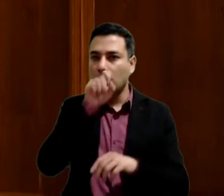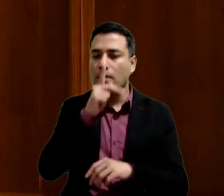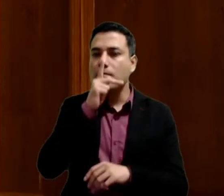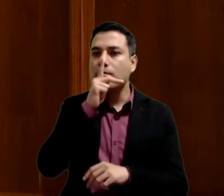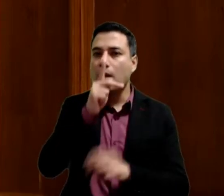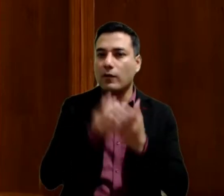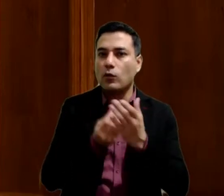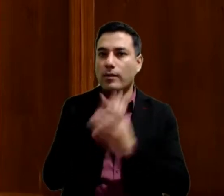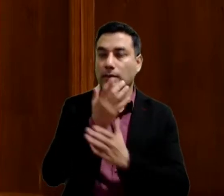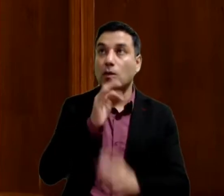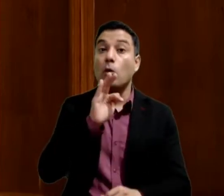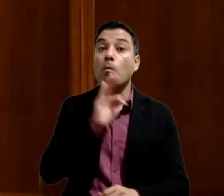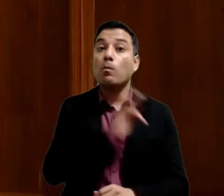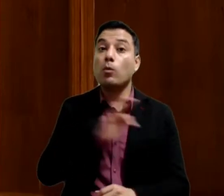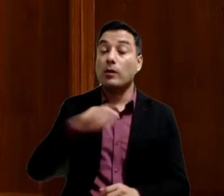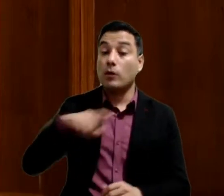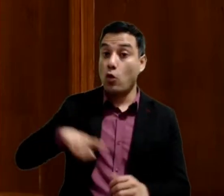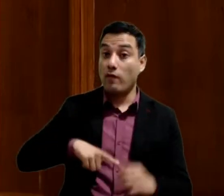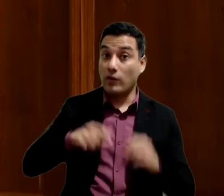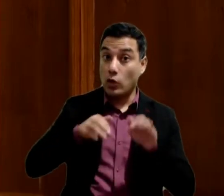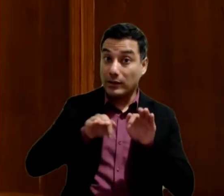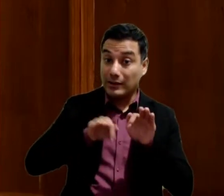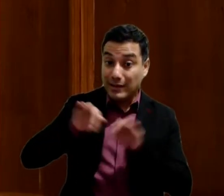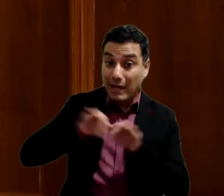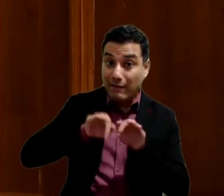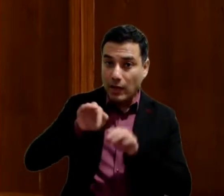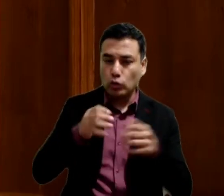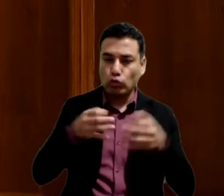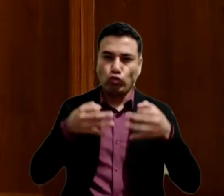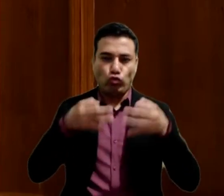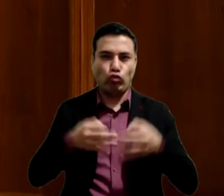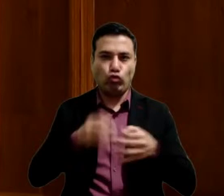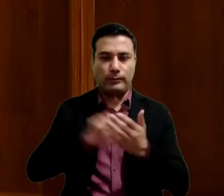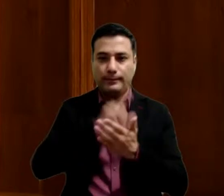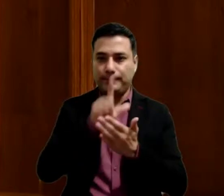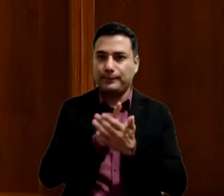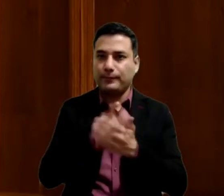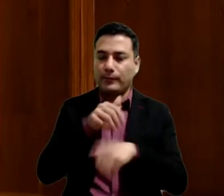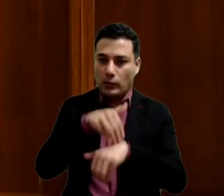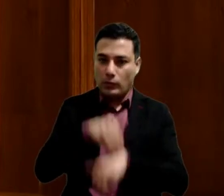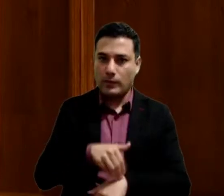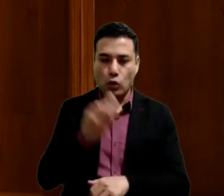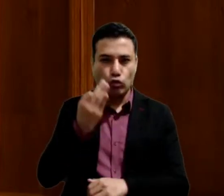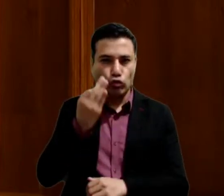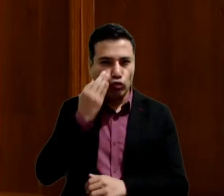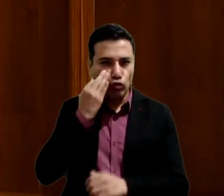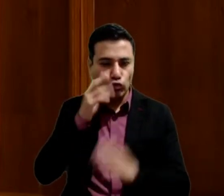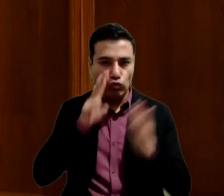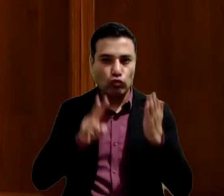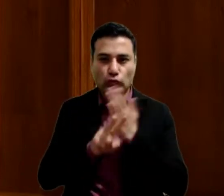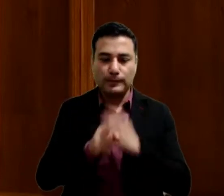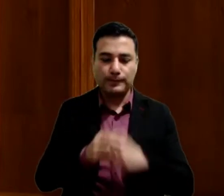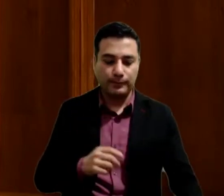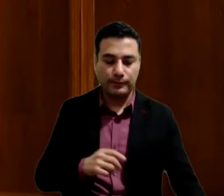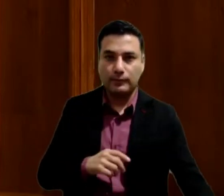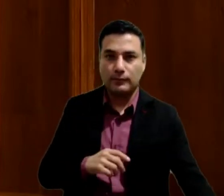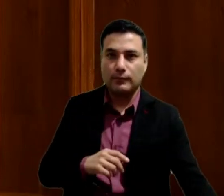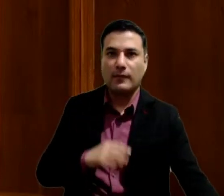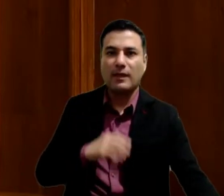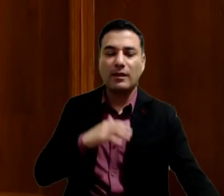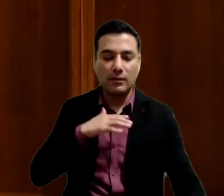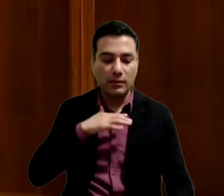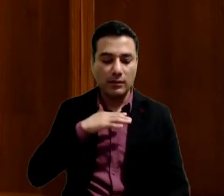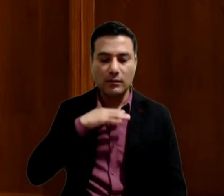que la función pública se ejerza con legitimidad y transparencia. No más trampas, no